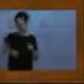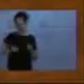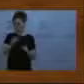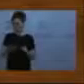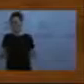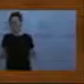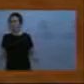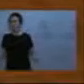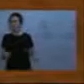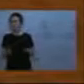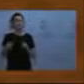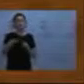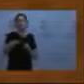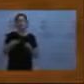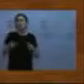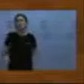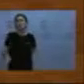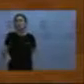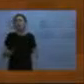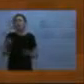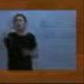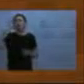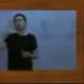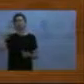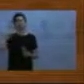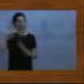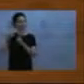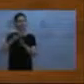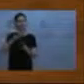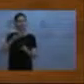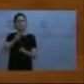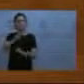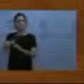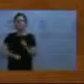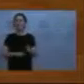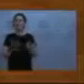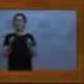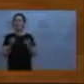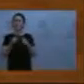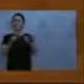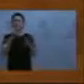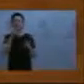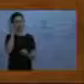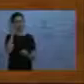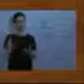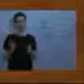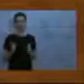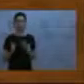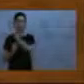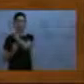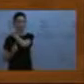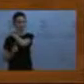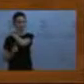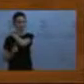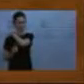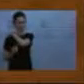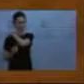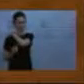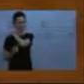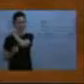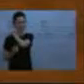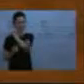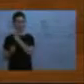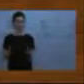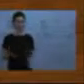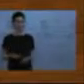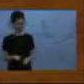de historias de hace mucho tiempo y vamos a centrarnos en cosas que sí preocupan y que preocupan a los asturianos y a muchos asturianos. Mire, nada nos va a